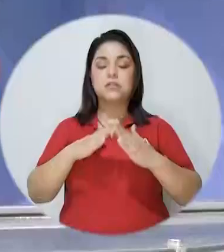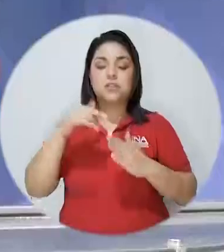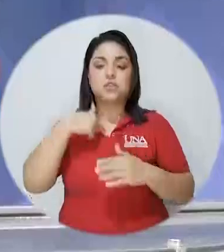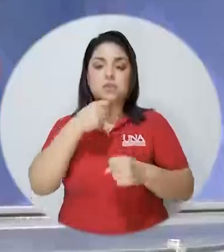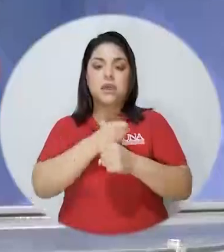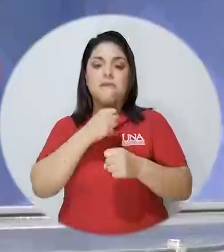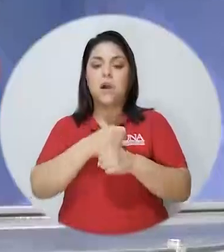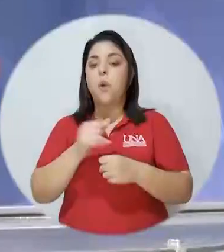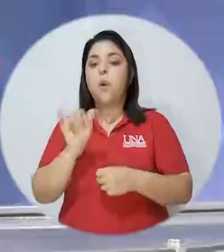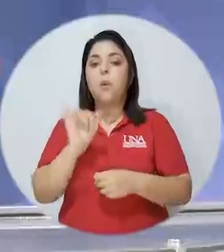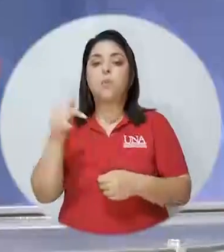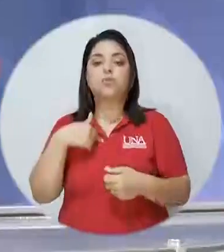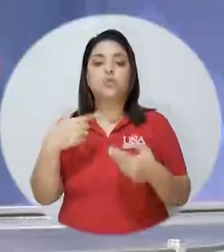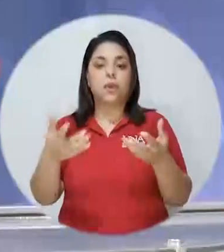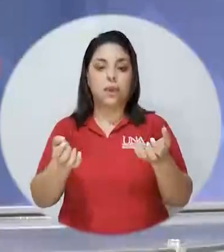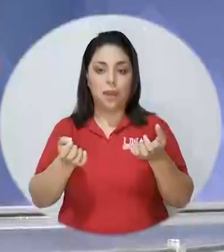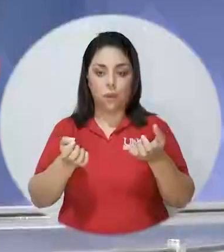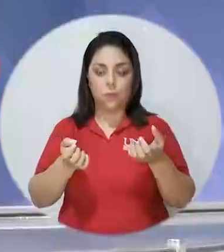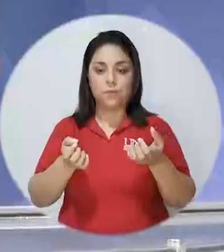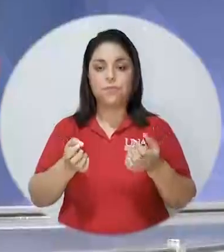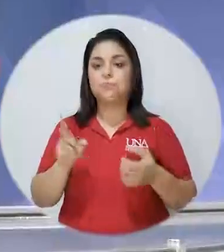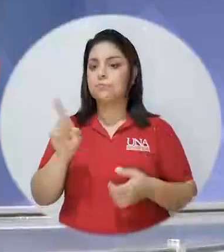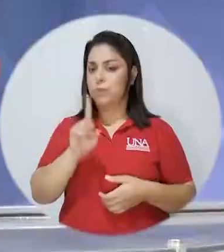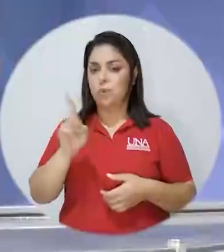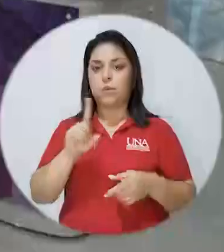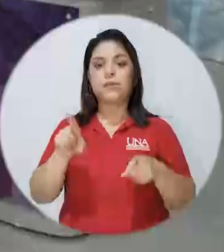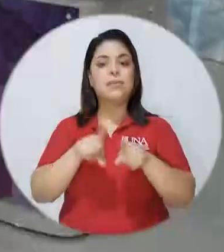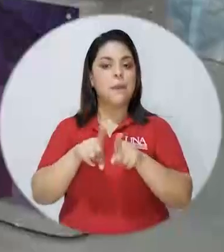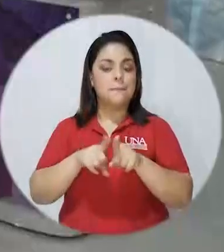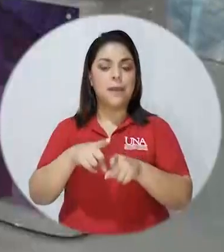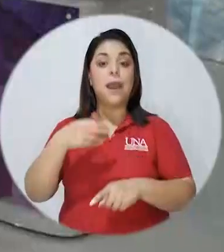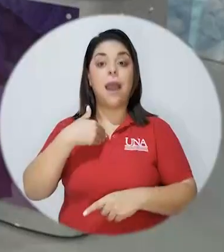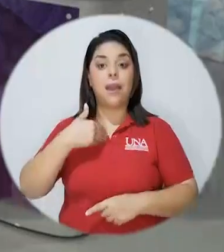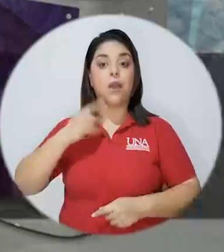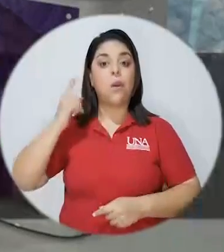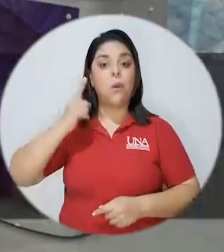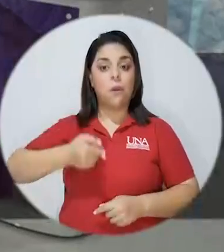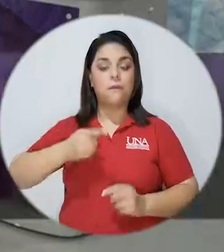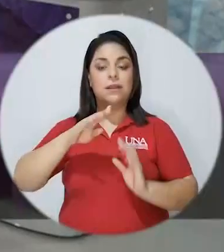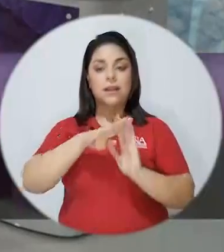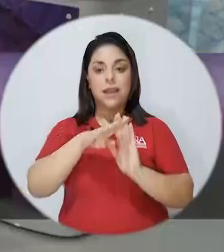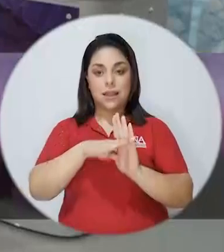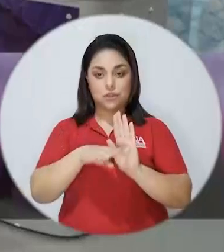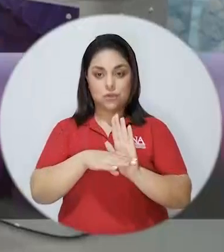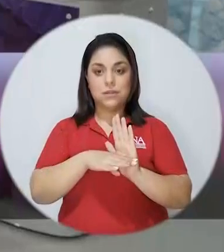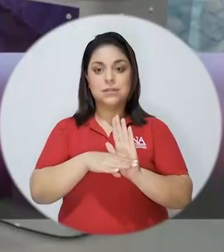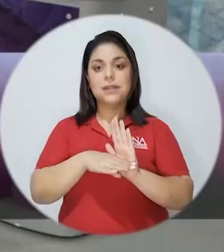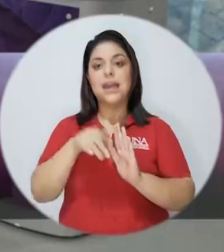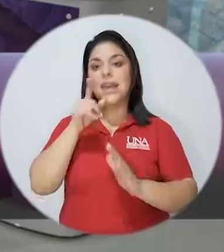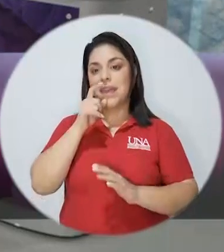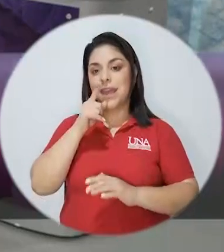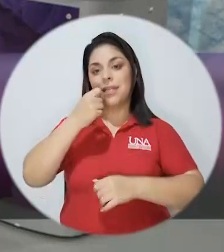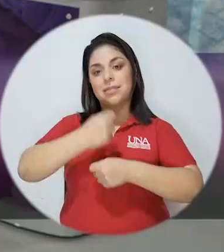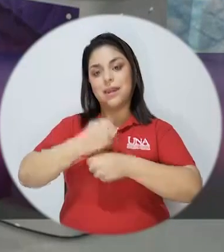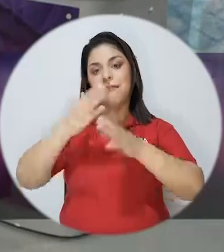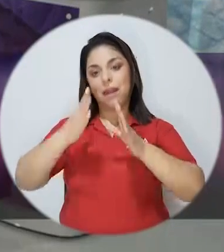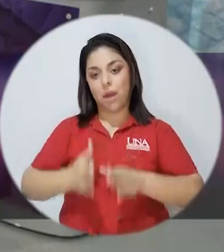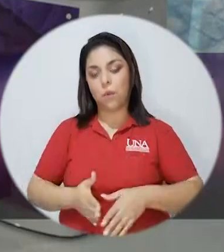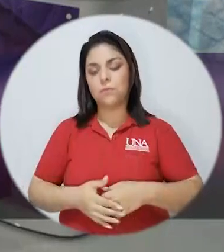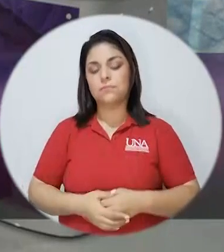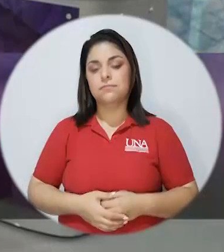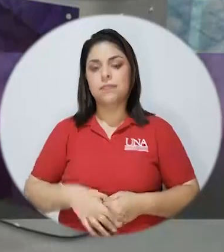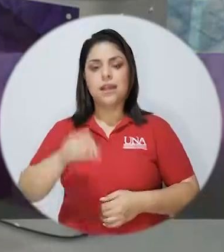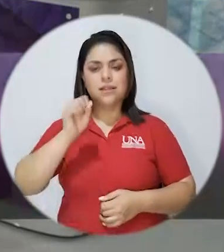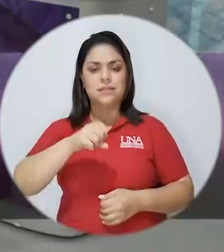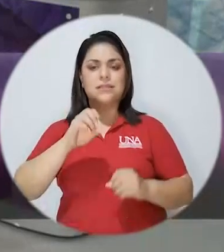yo quiera. O sea, hay también obligaciones de la parte de la persona